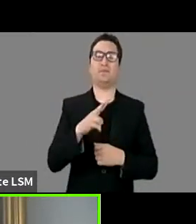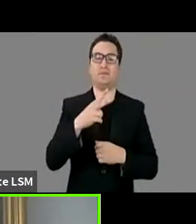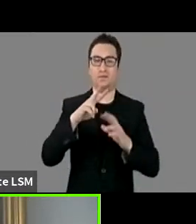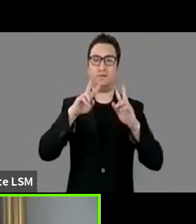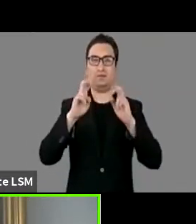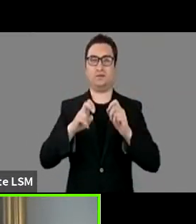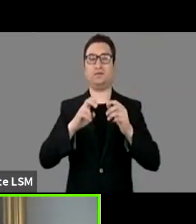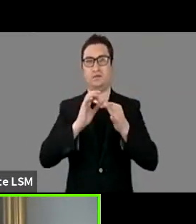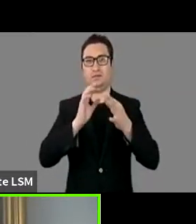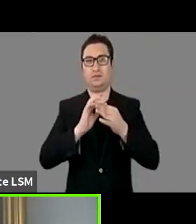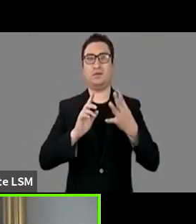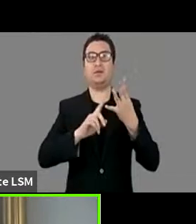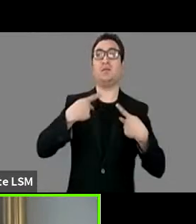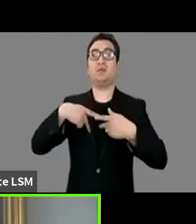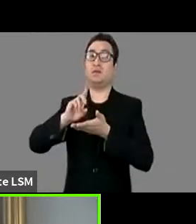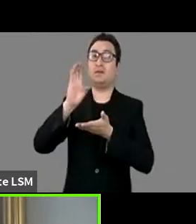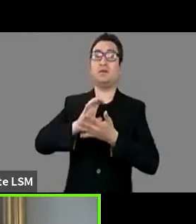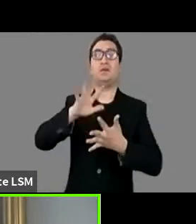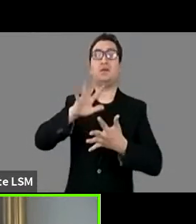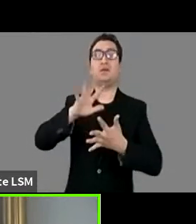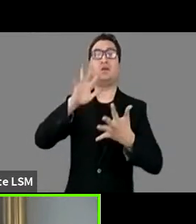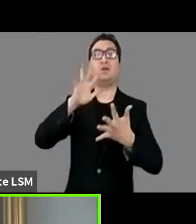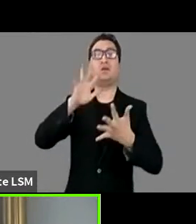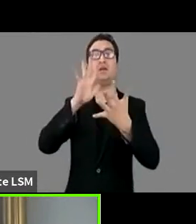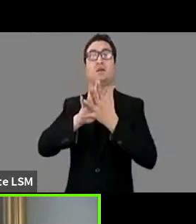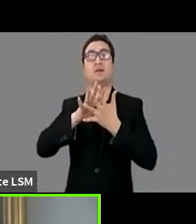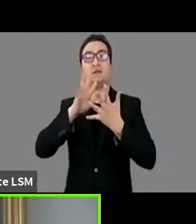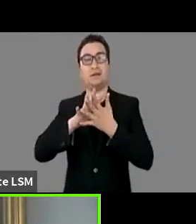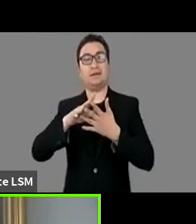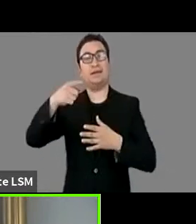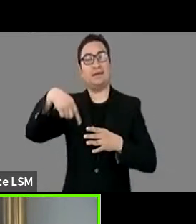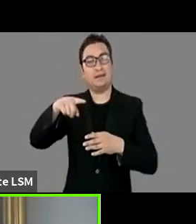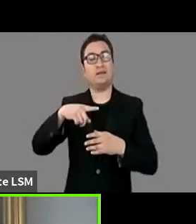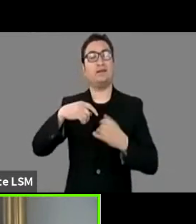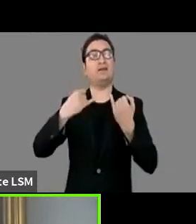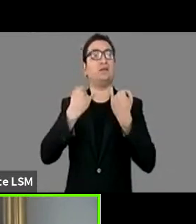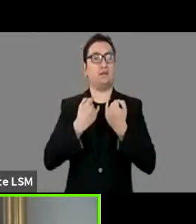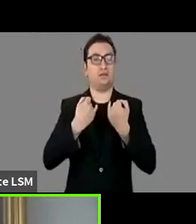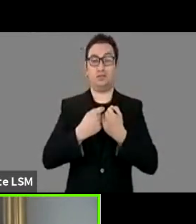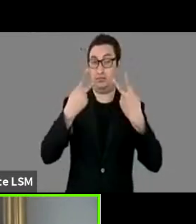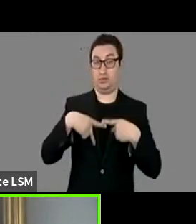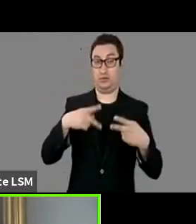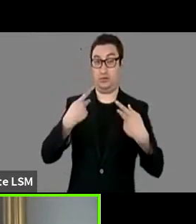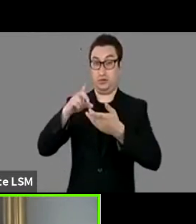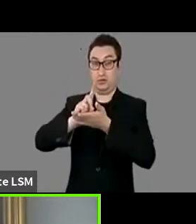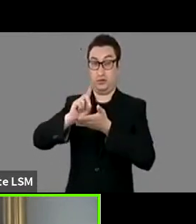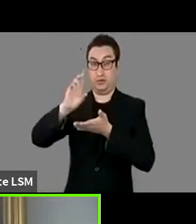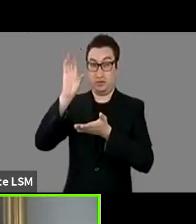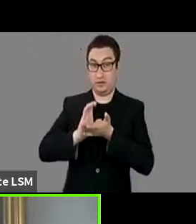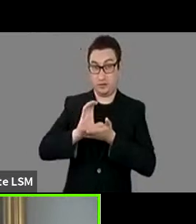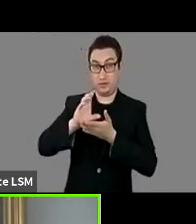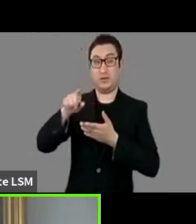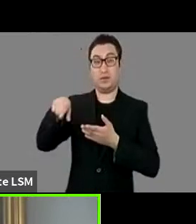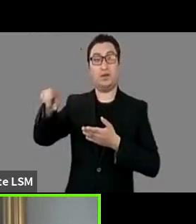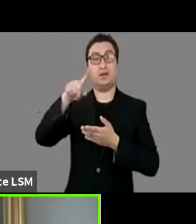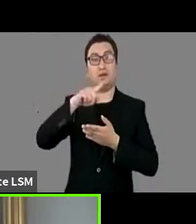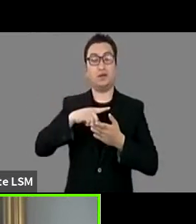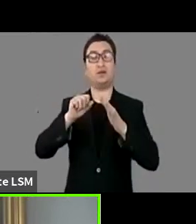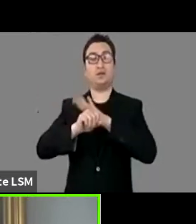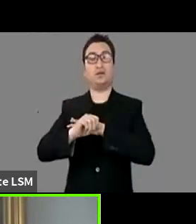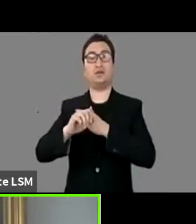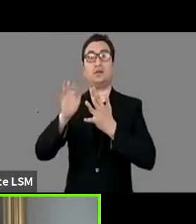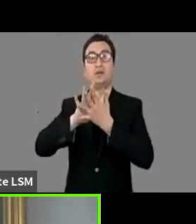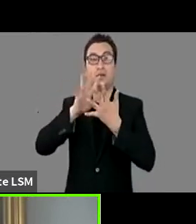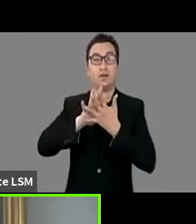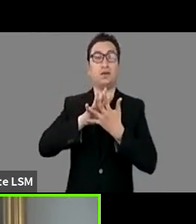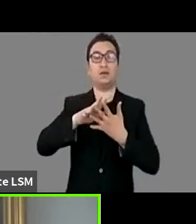que definitivamente las personas con discapacidad están sobrerepresentadas en la población carcelaria, en particular las personas